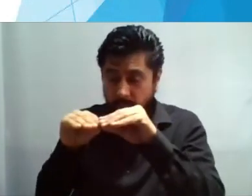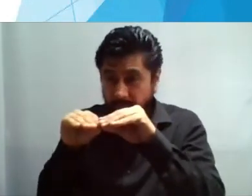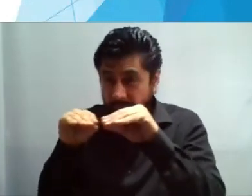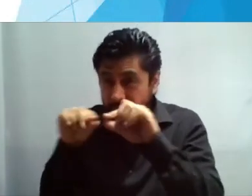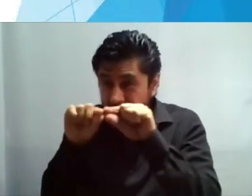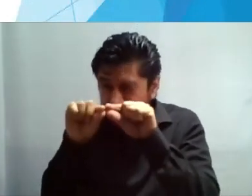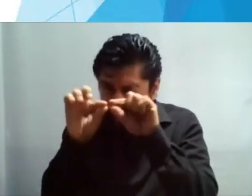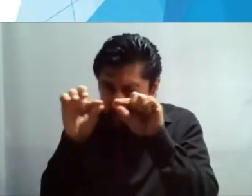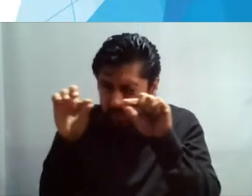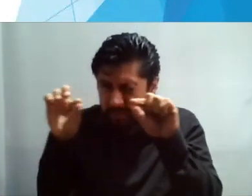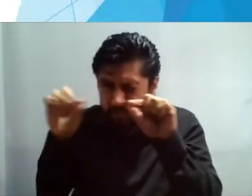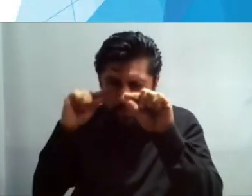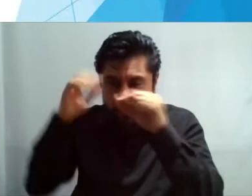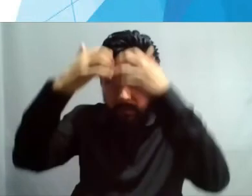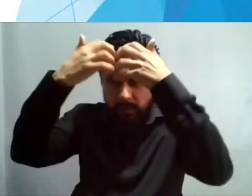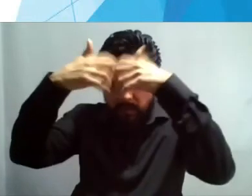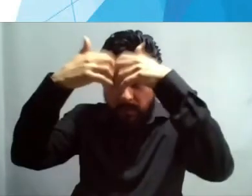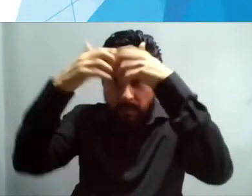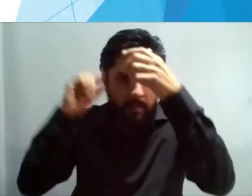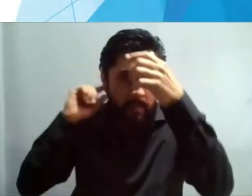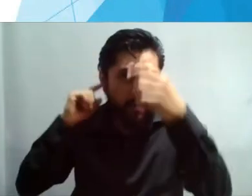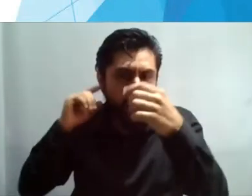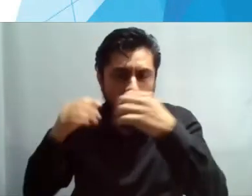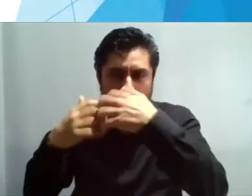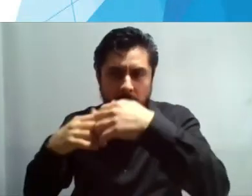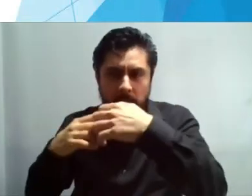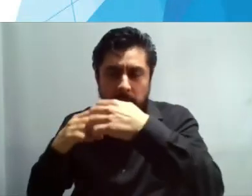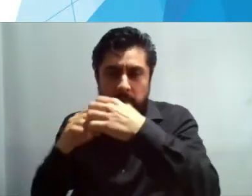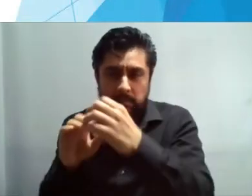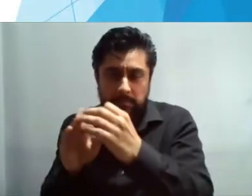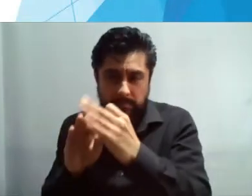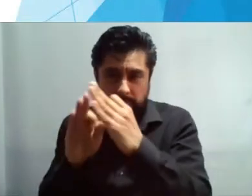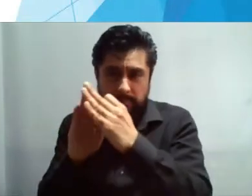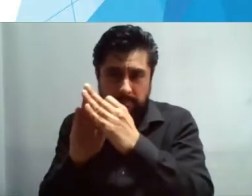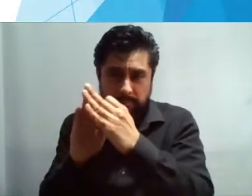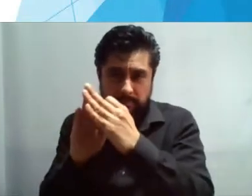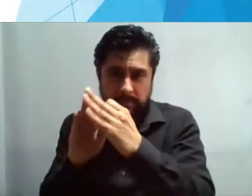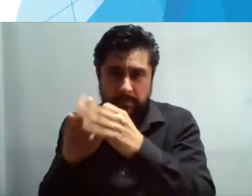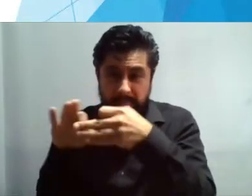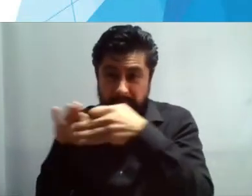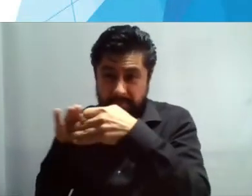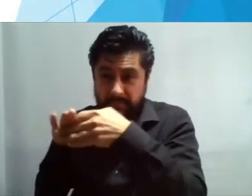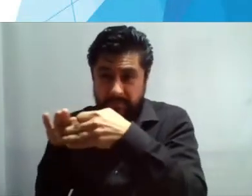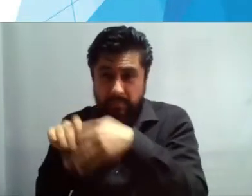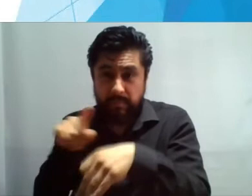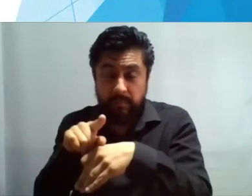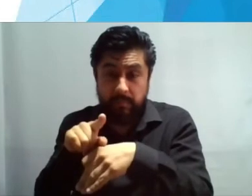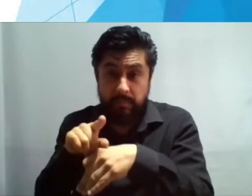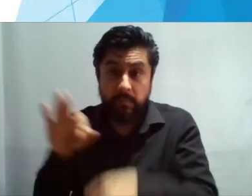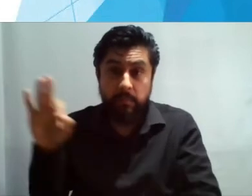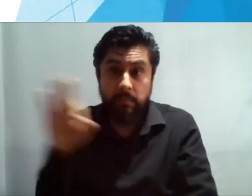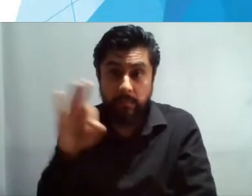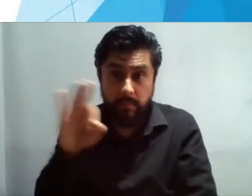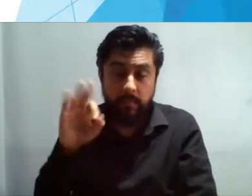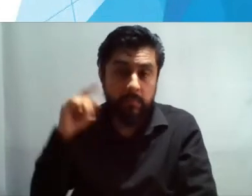del norte, que es el cerebro, puede diseminarse la infección y de estar solamente localizada al oído, irse